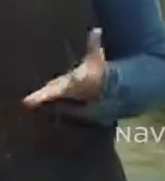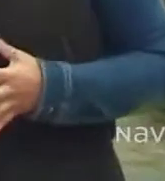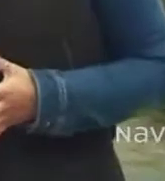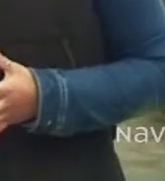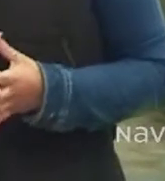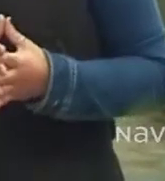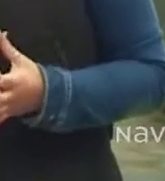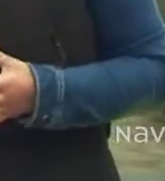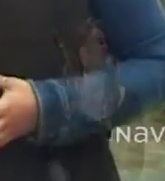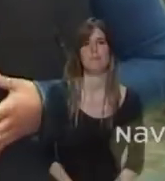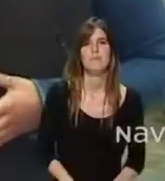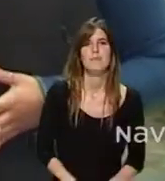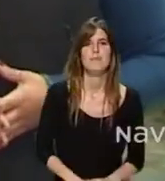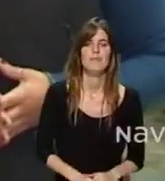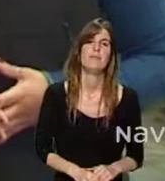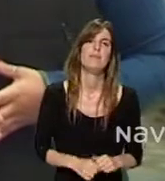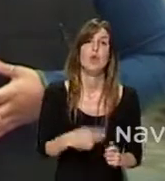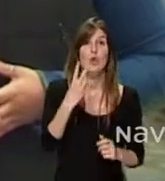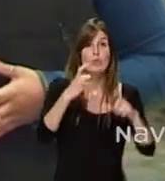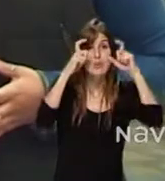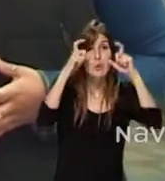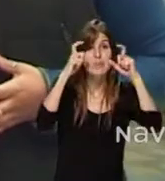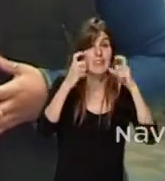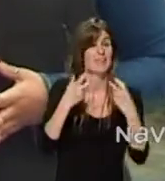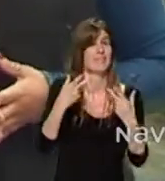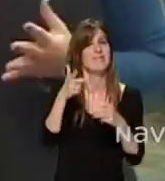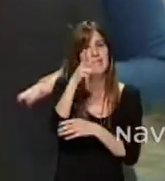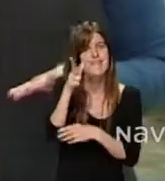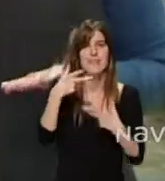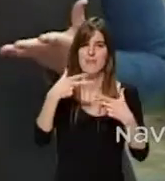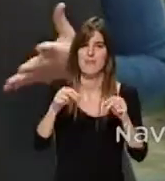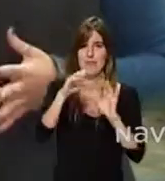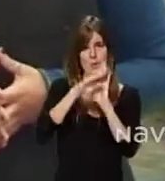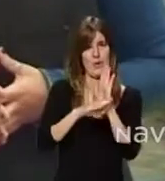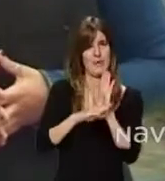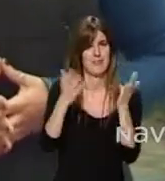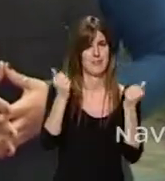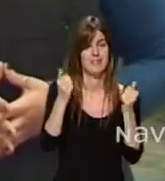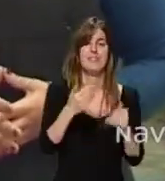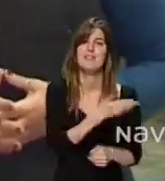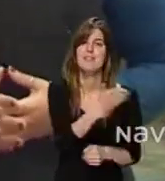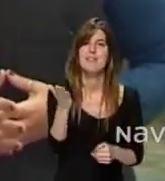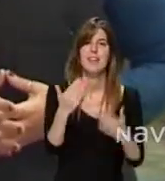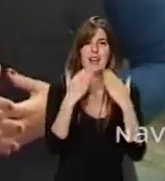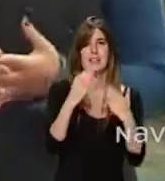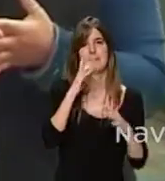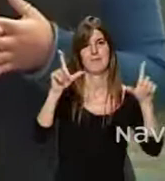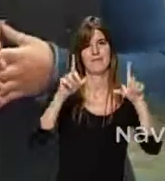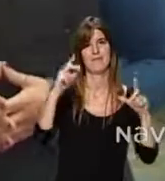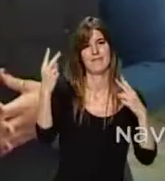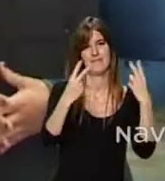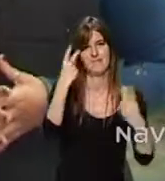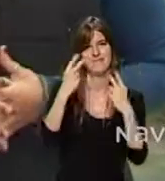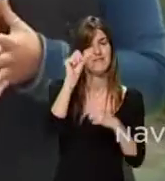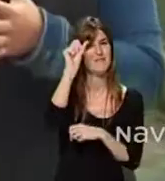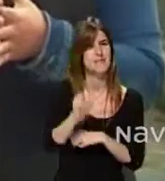Y con la historia de Dos Óptica, terminamos nuestro programa de hoy. Como siempre, muchísimas gracias a todos por habernos acompañado al otro